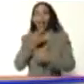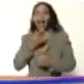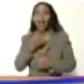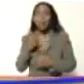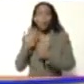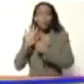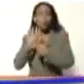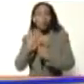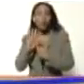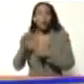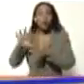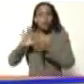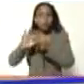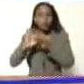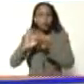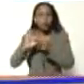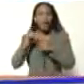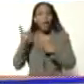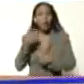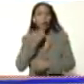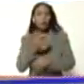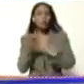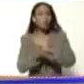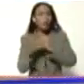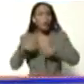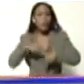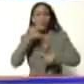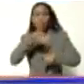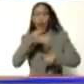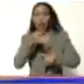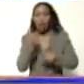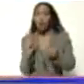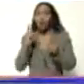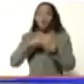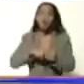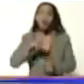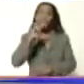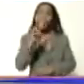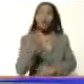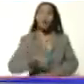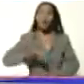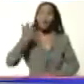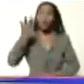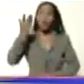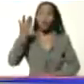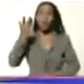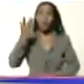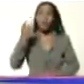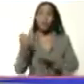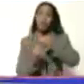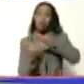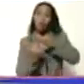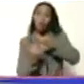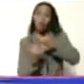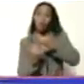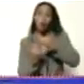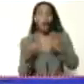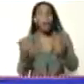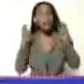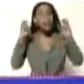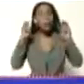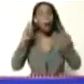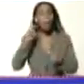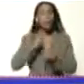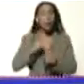bilateral, lo que nos ha permitido en esta tarde suscribir dos importantes instrumentos en materia petrolera,